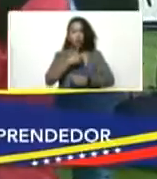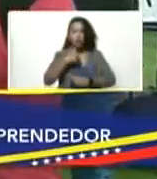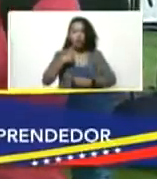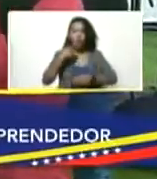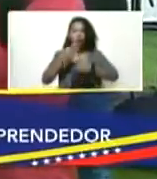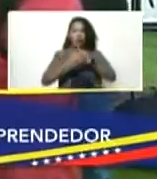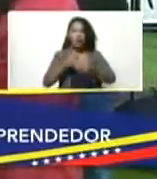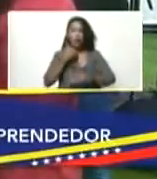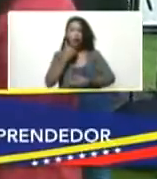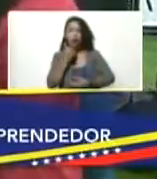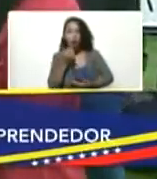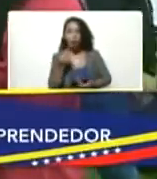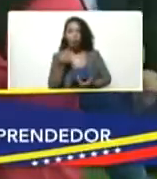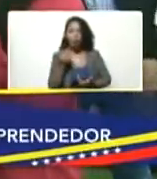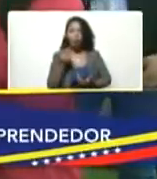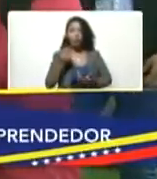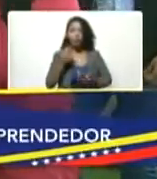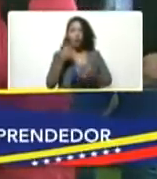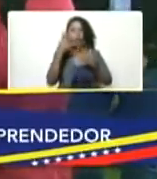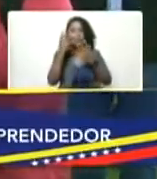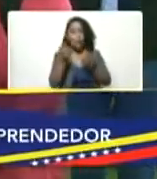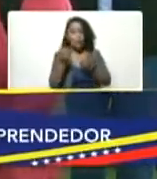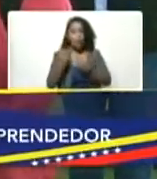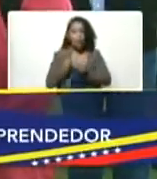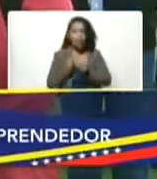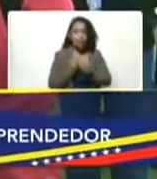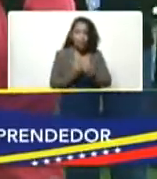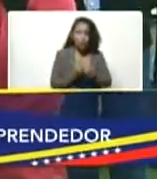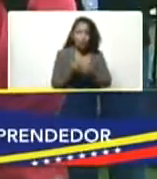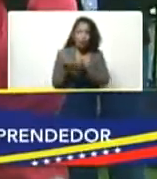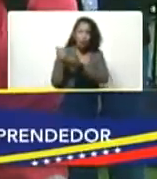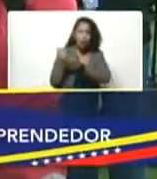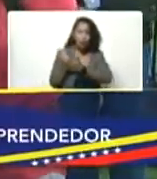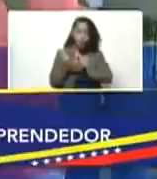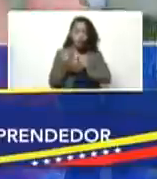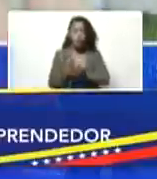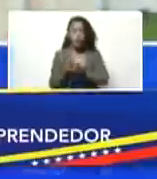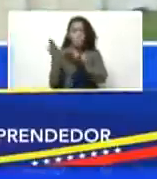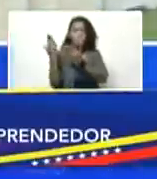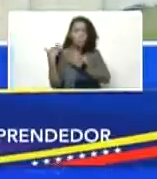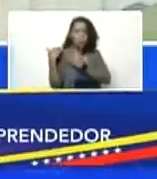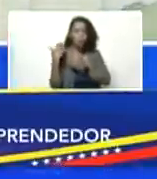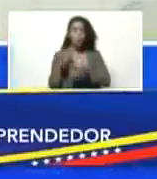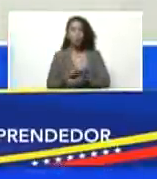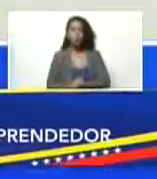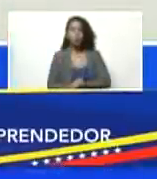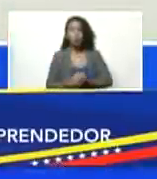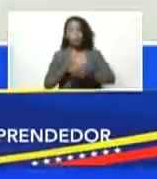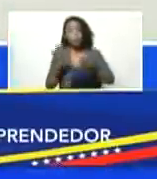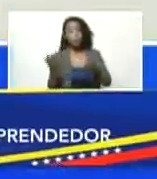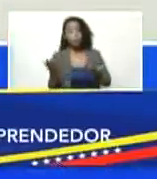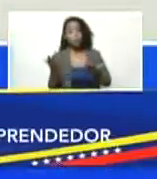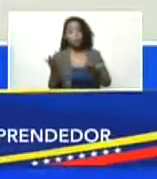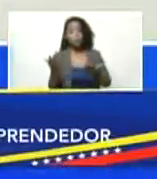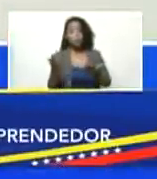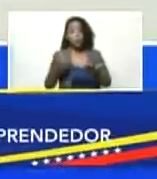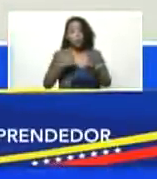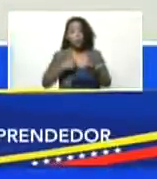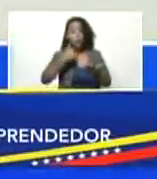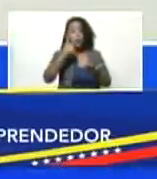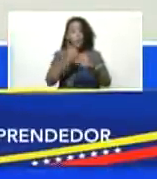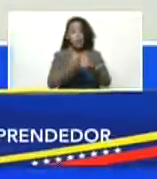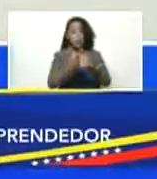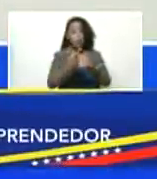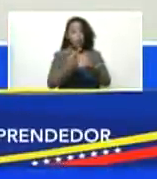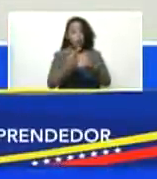cosa. Me comprendan, me acompañen, me ayuden. Y yo diría que